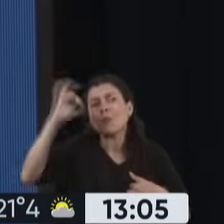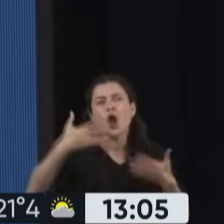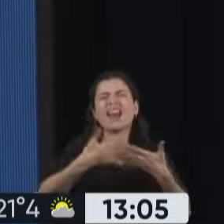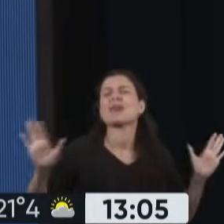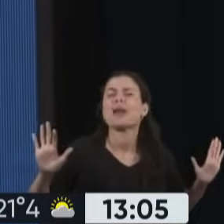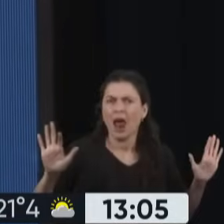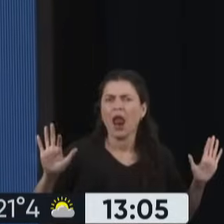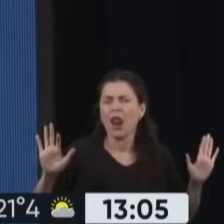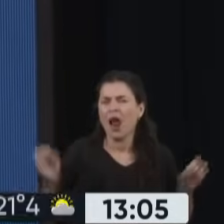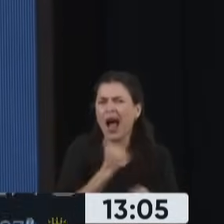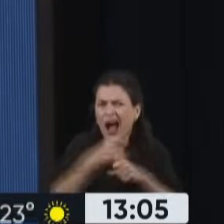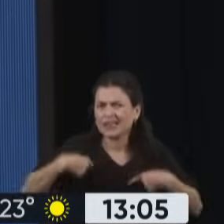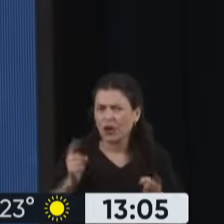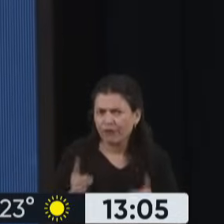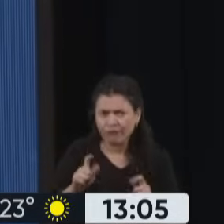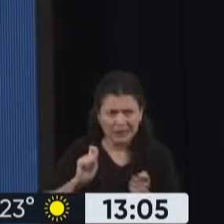un ápice.